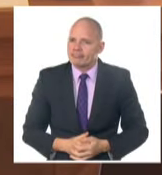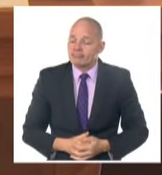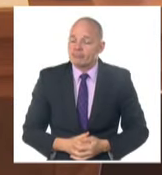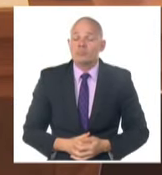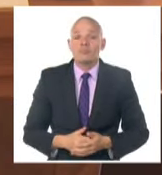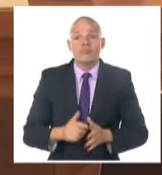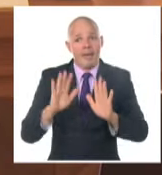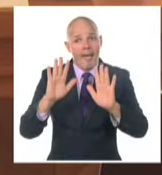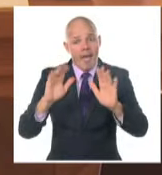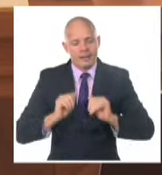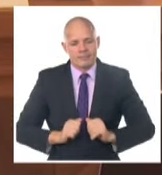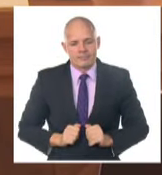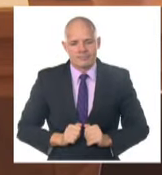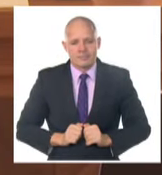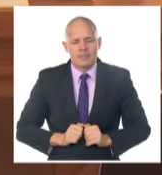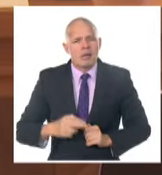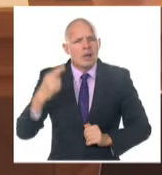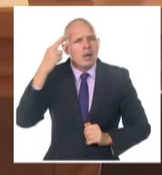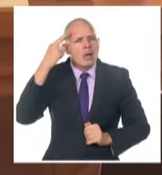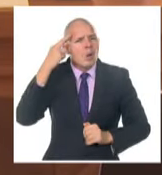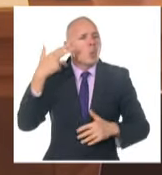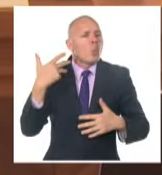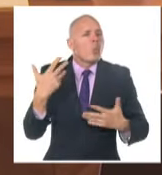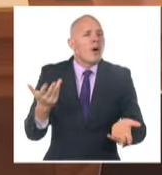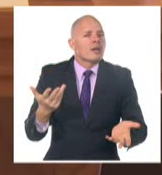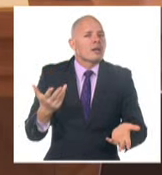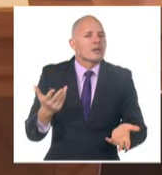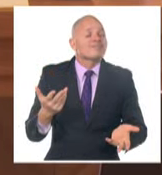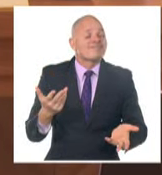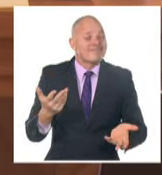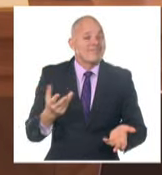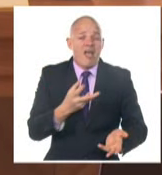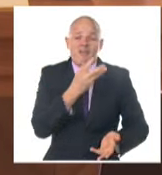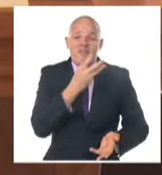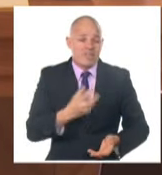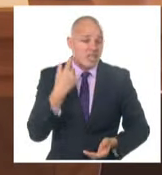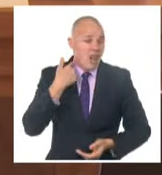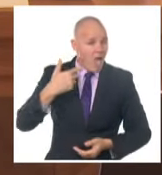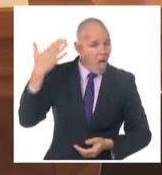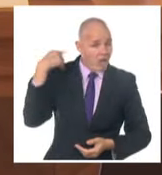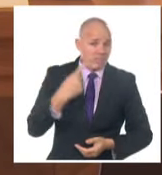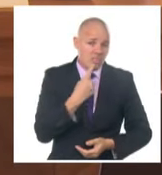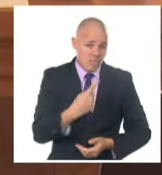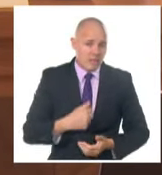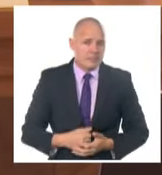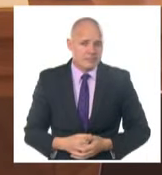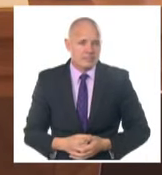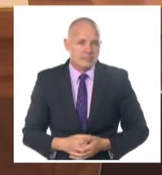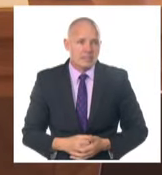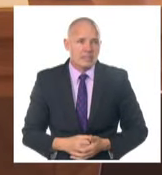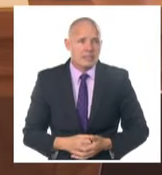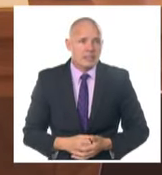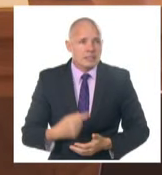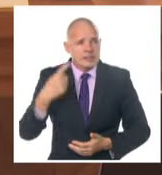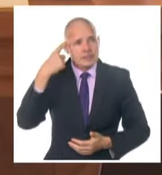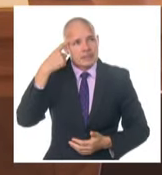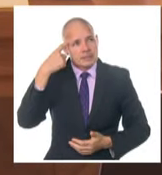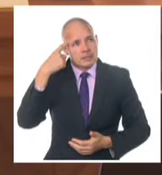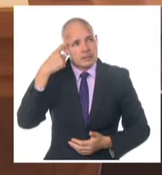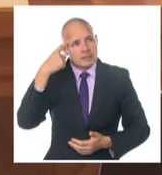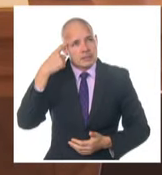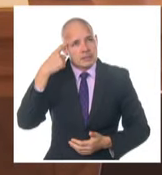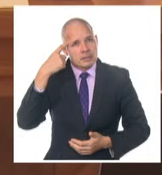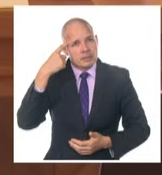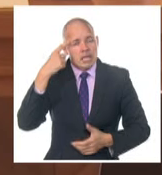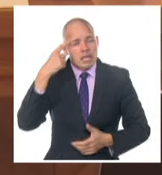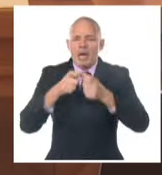las palabras del líder histórico de la Revolución Cubana cuando, en la cumbre de